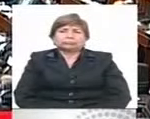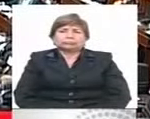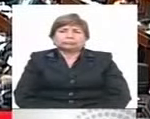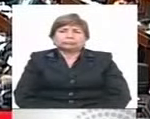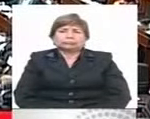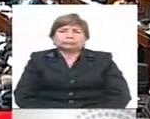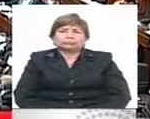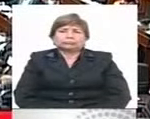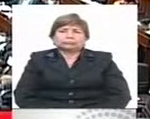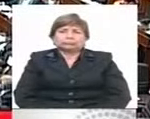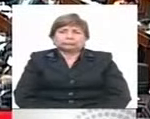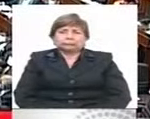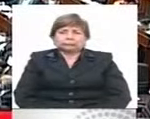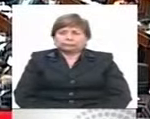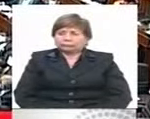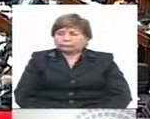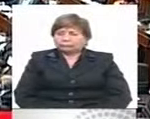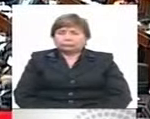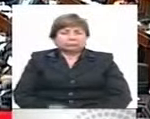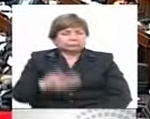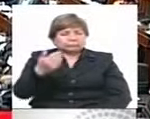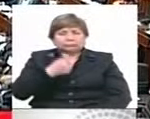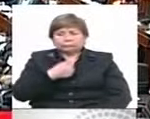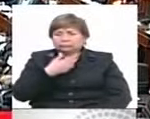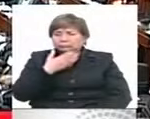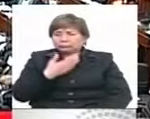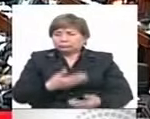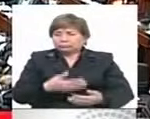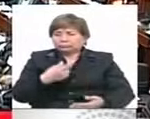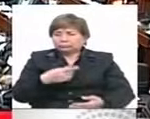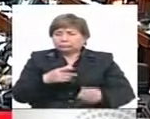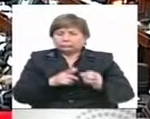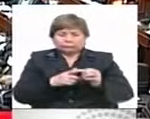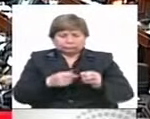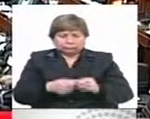Por alusión, tiene la palabra. 1 minuto, por favor.